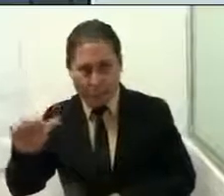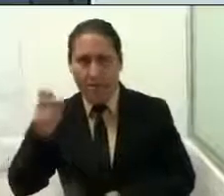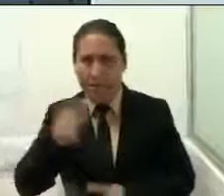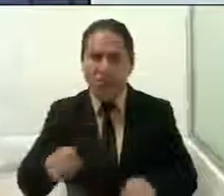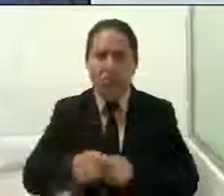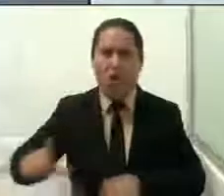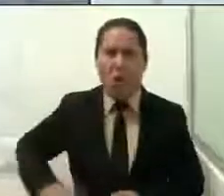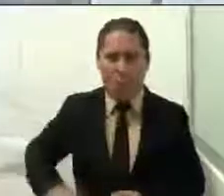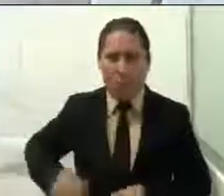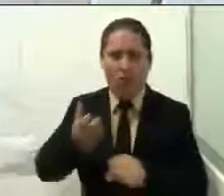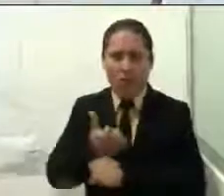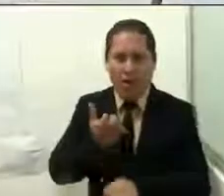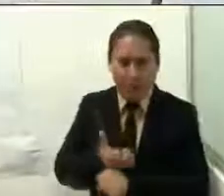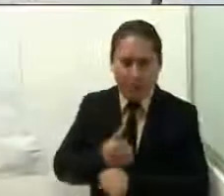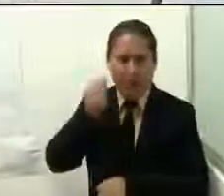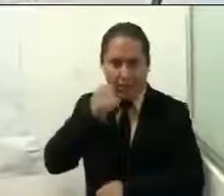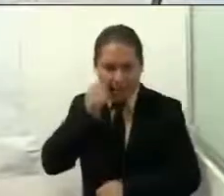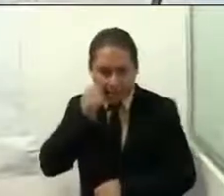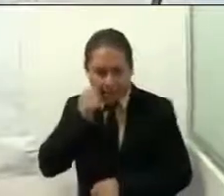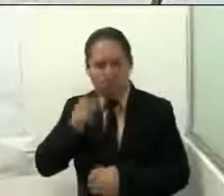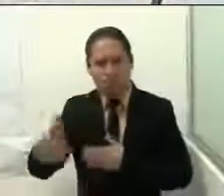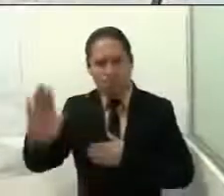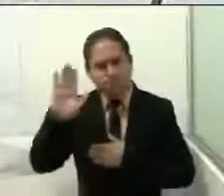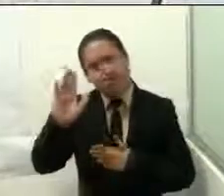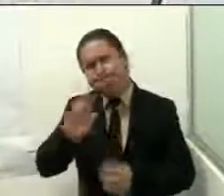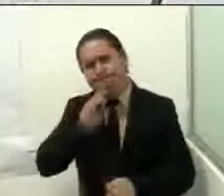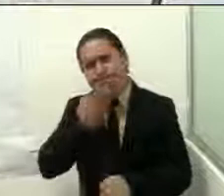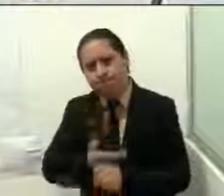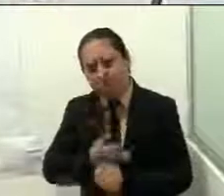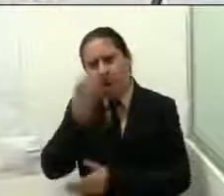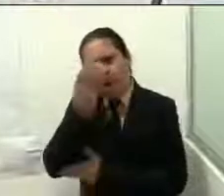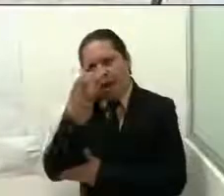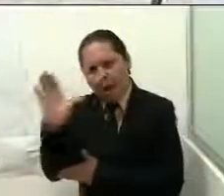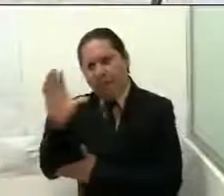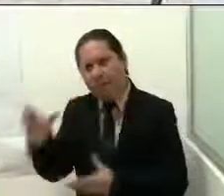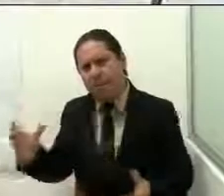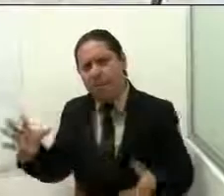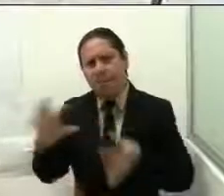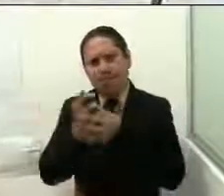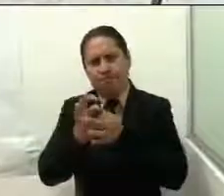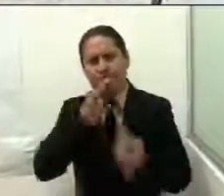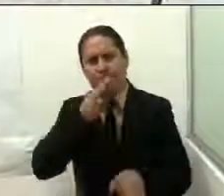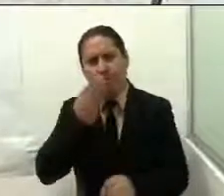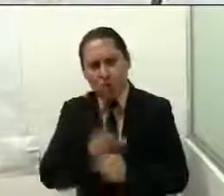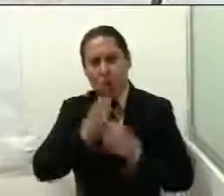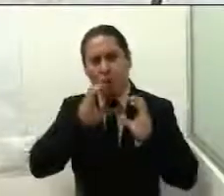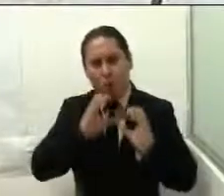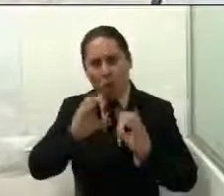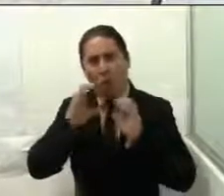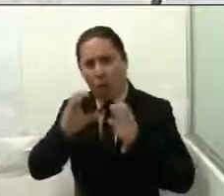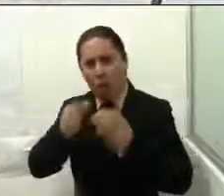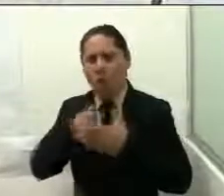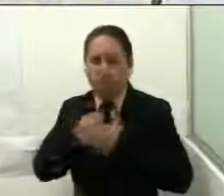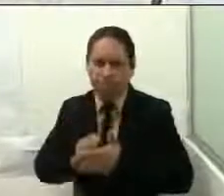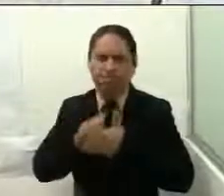gobierno del estado asume de la mano con los productores del campo la responsabilidad de cuidar y fortalecer